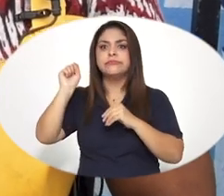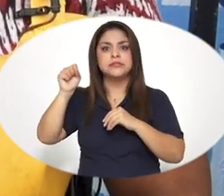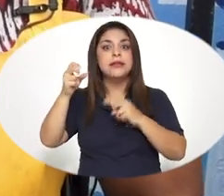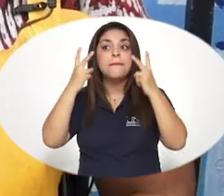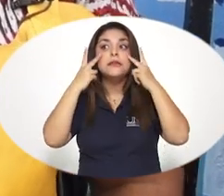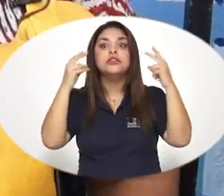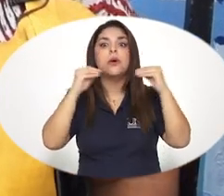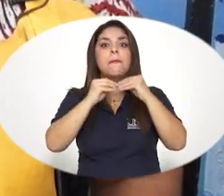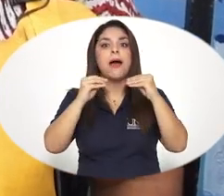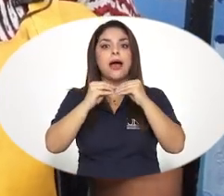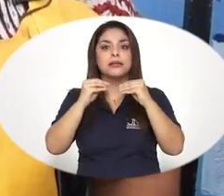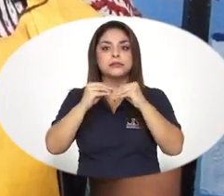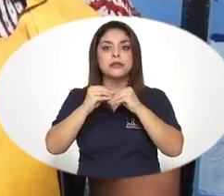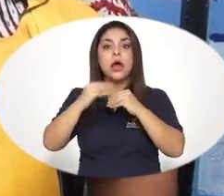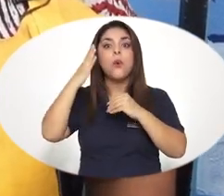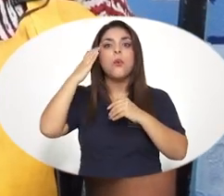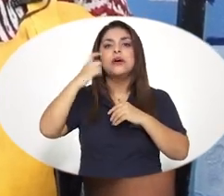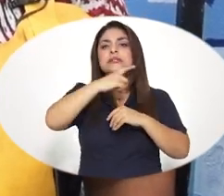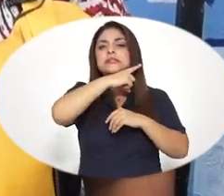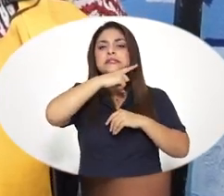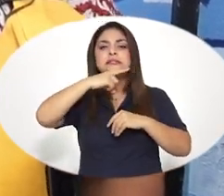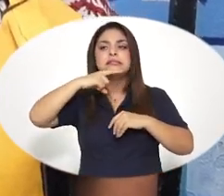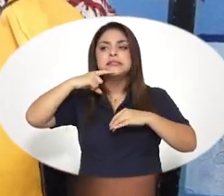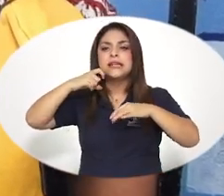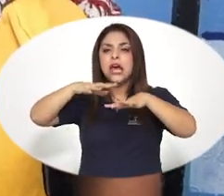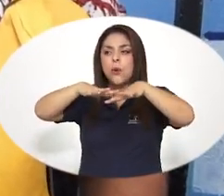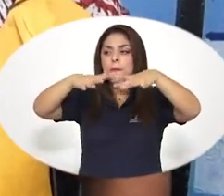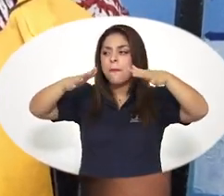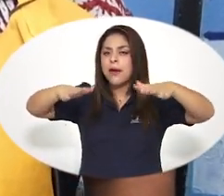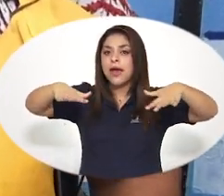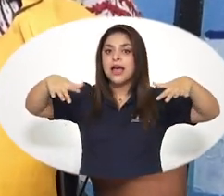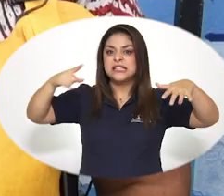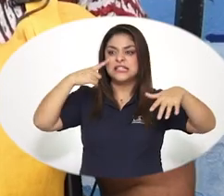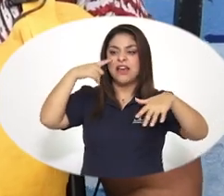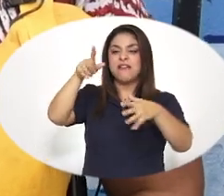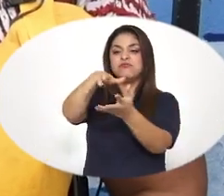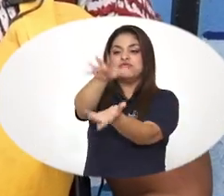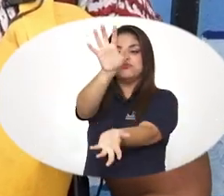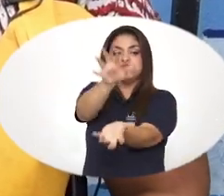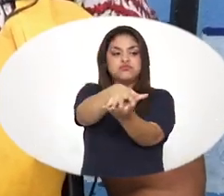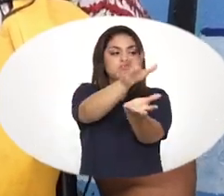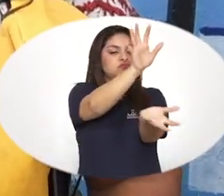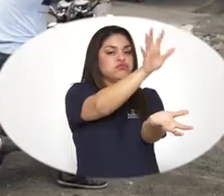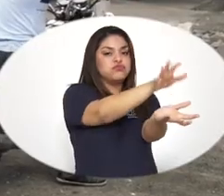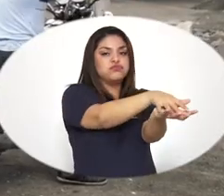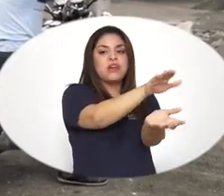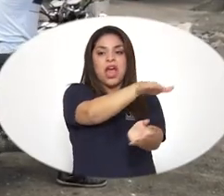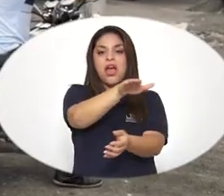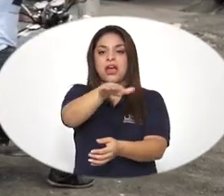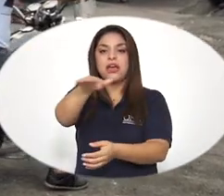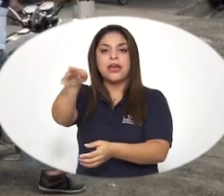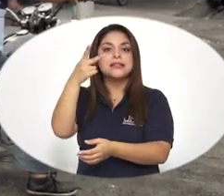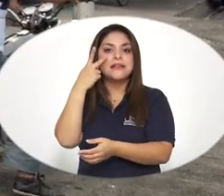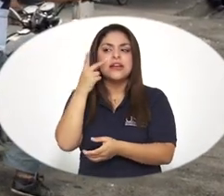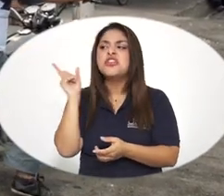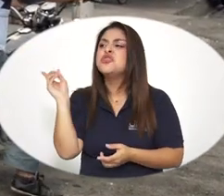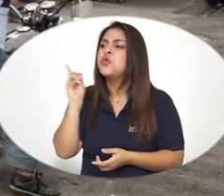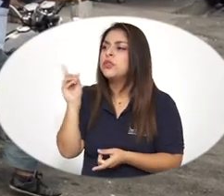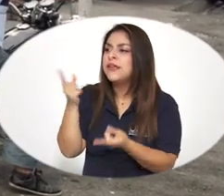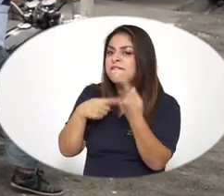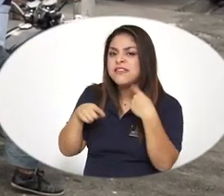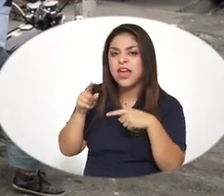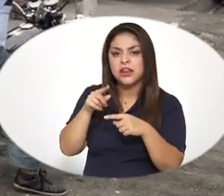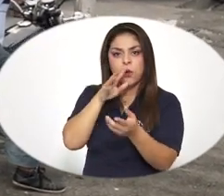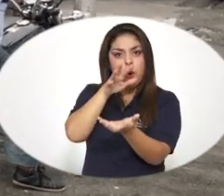los visualizamos, pues, cuando seca la marea, que se ven bastantes ahí tirados. ¿De dónde vienen esos cocodrilos?